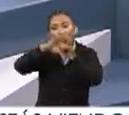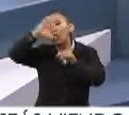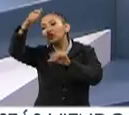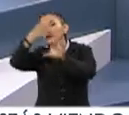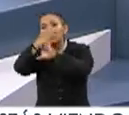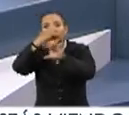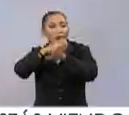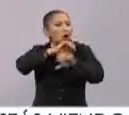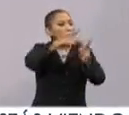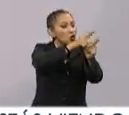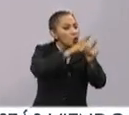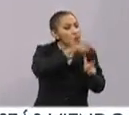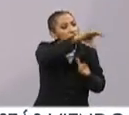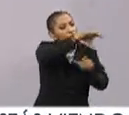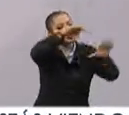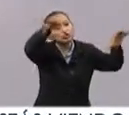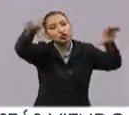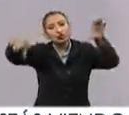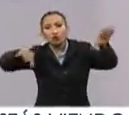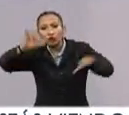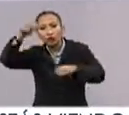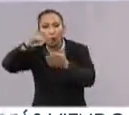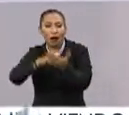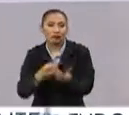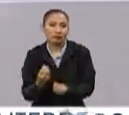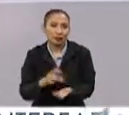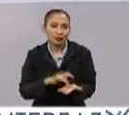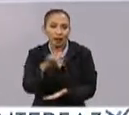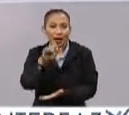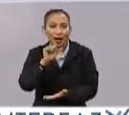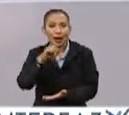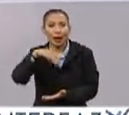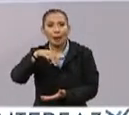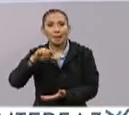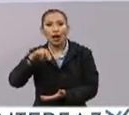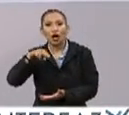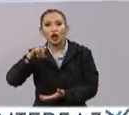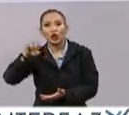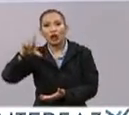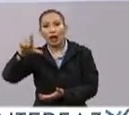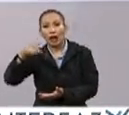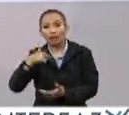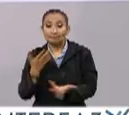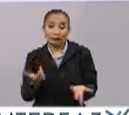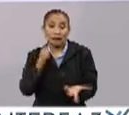otros estados, otros grupos que se vayan formando en otros lugares. Pues muchísimas gracias, Emanuel, por estar esta